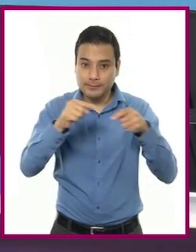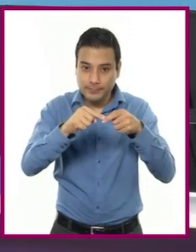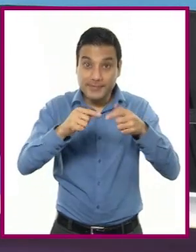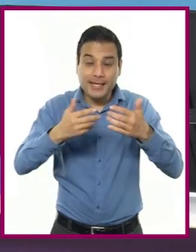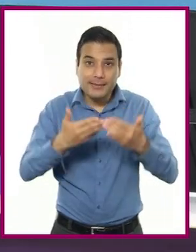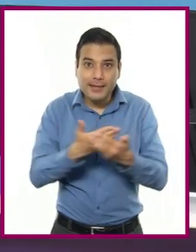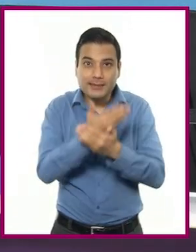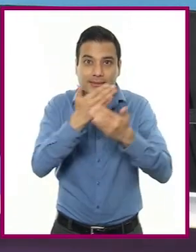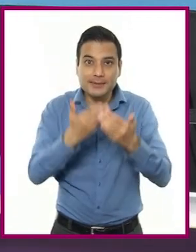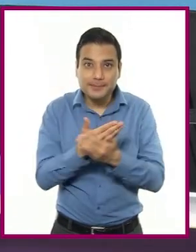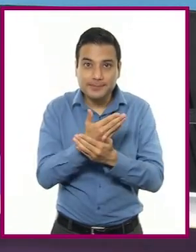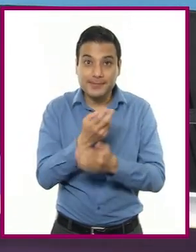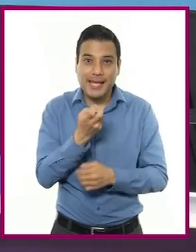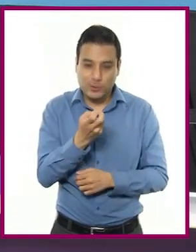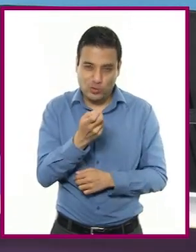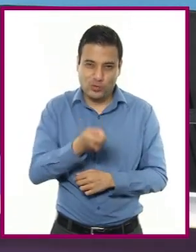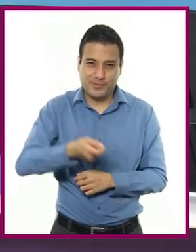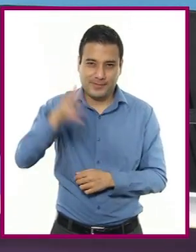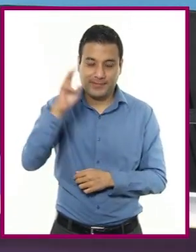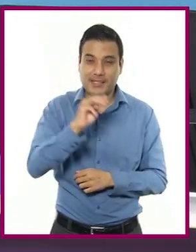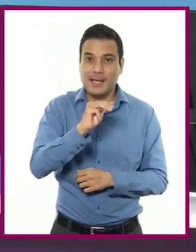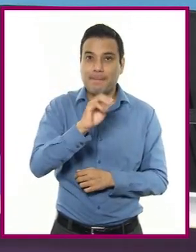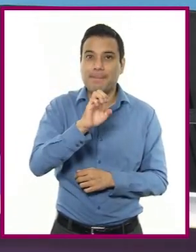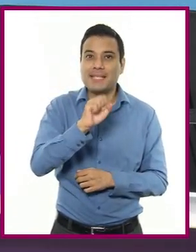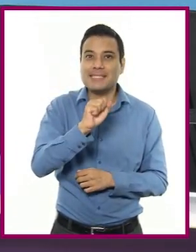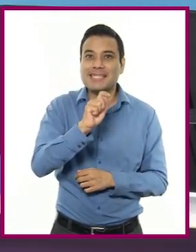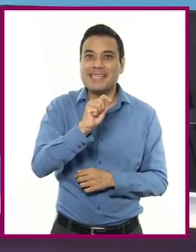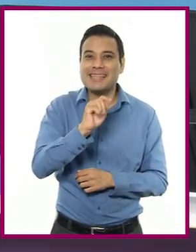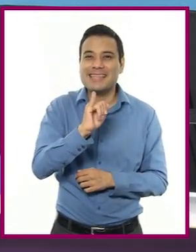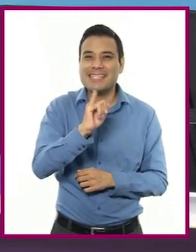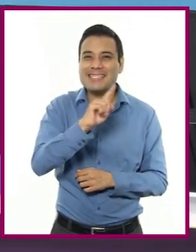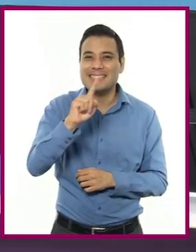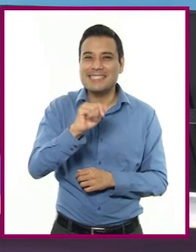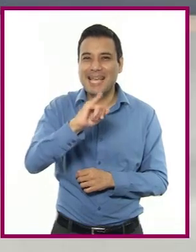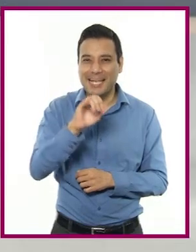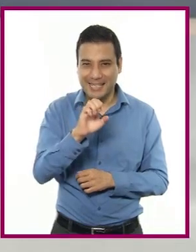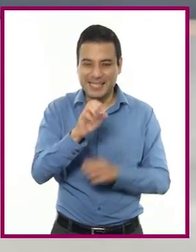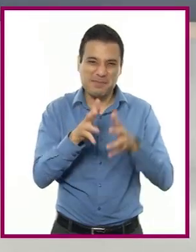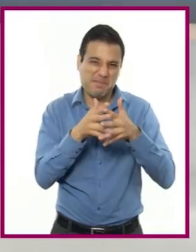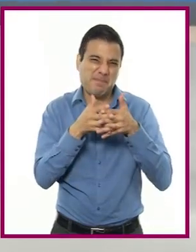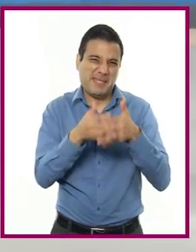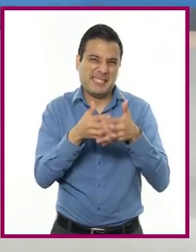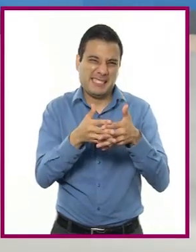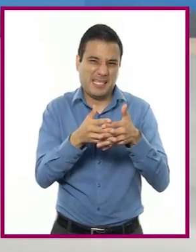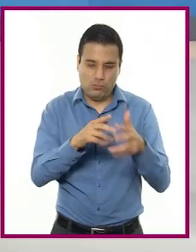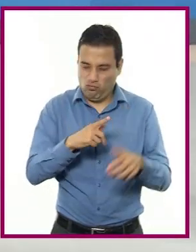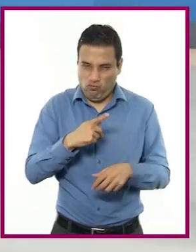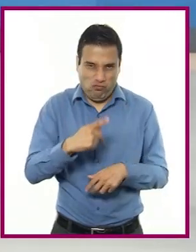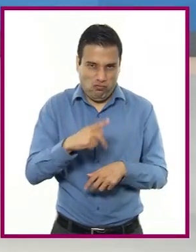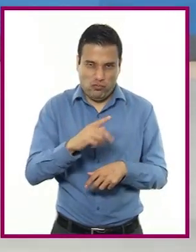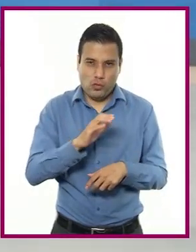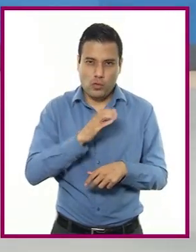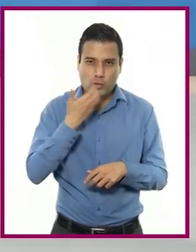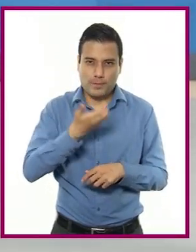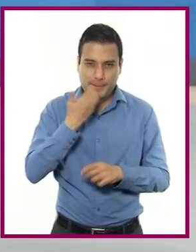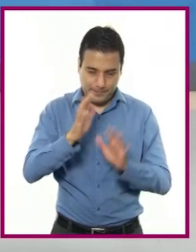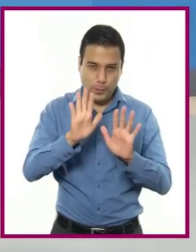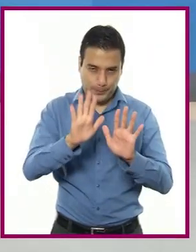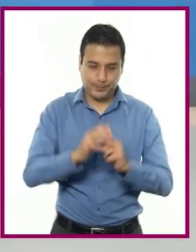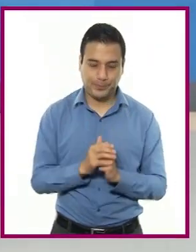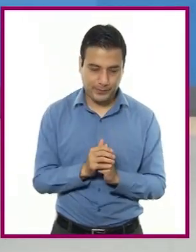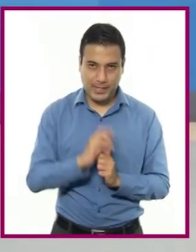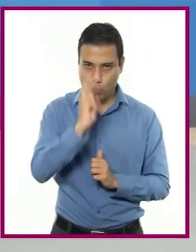mezcla nació el mestizaje, que caracteriza al pueblo de México. Pero antes de iniciar con nuestro tema,